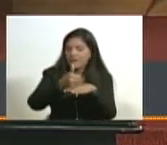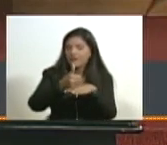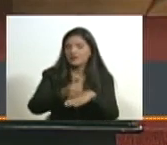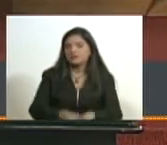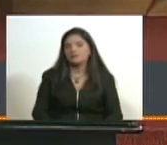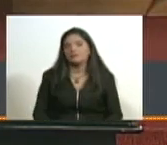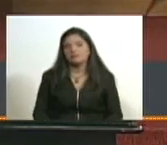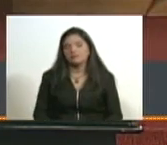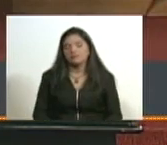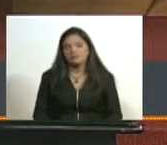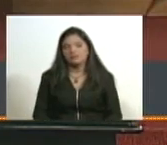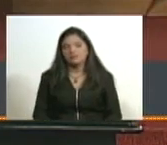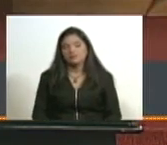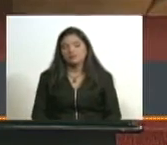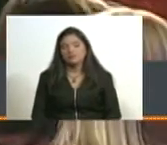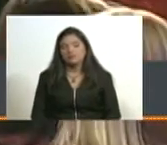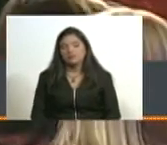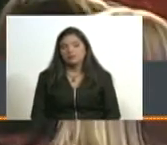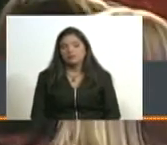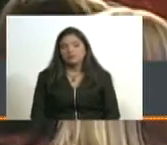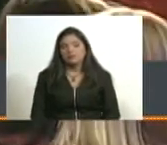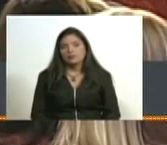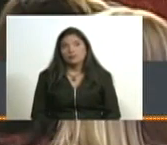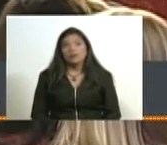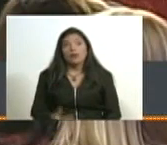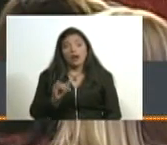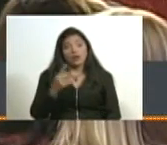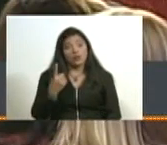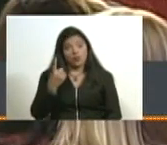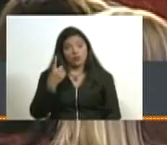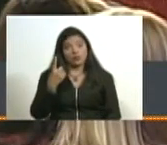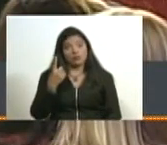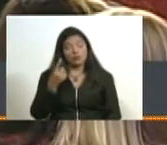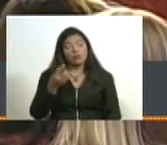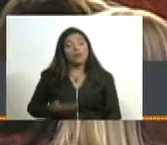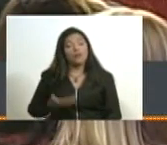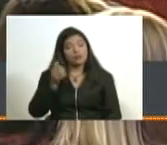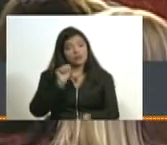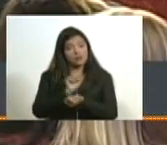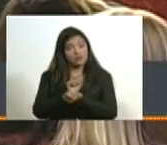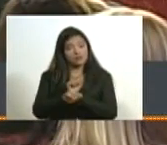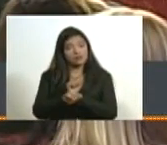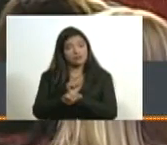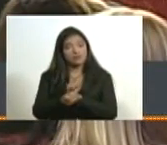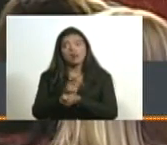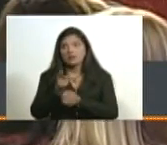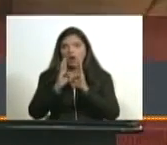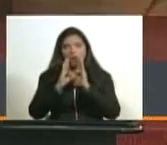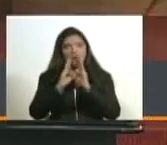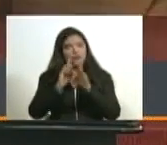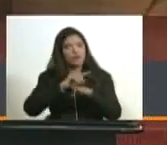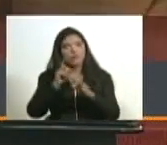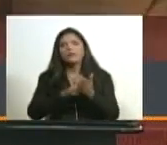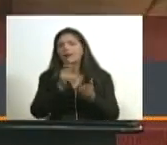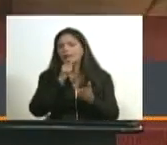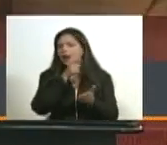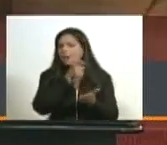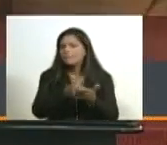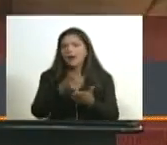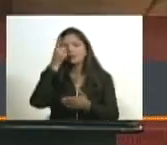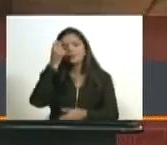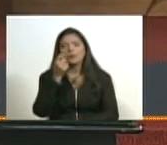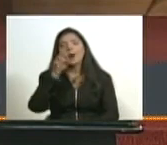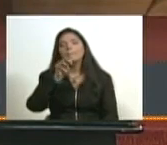inclusive. Tenemos a uno de los más importantes jefes detenidos, y él confesó todo. ¿Quién le paga? El diputado